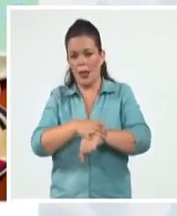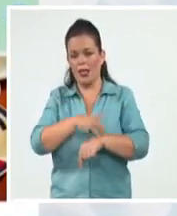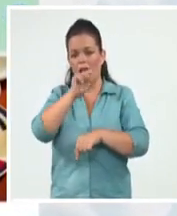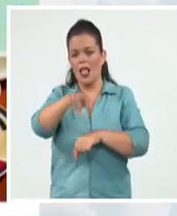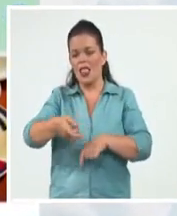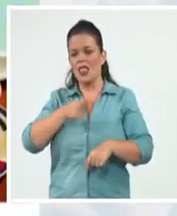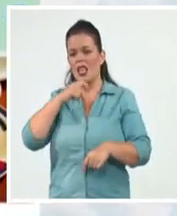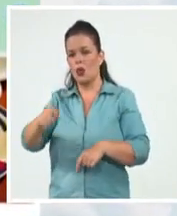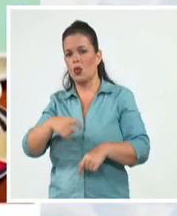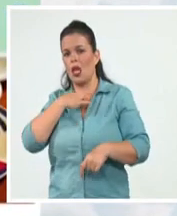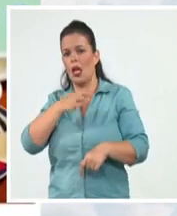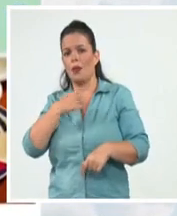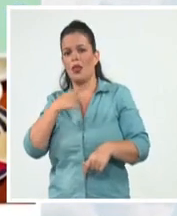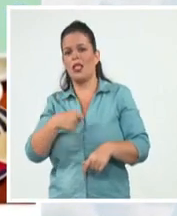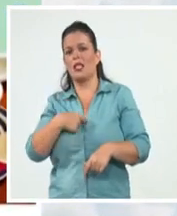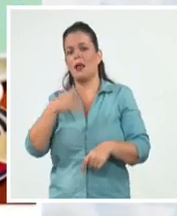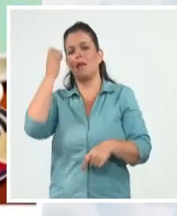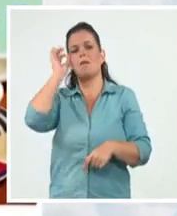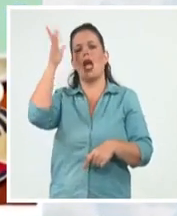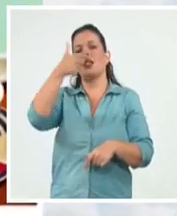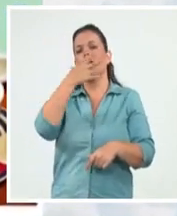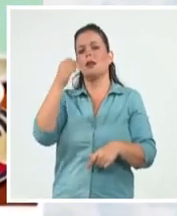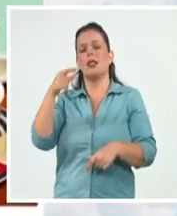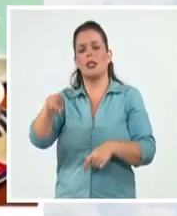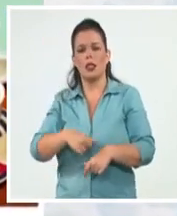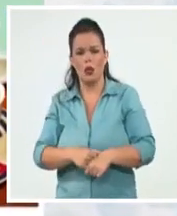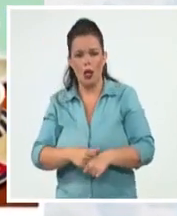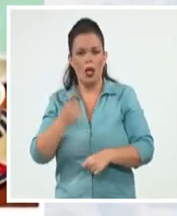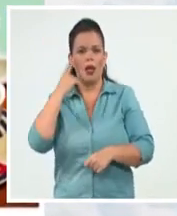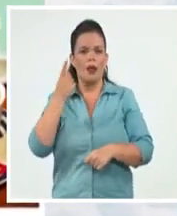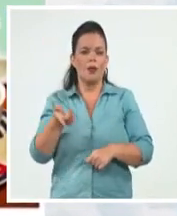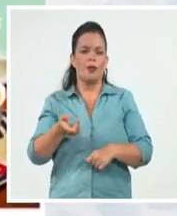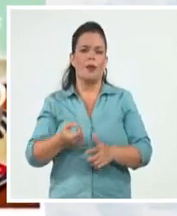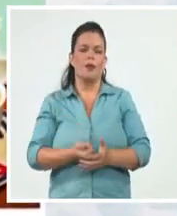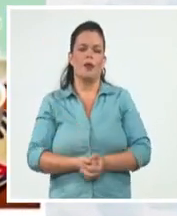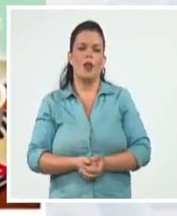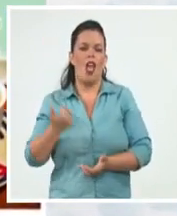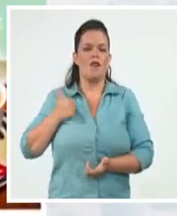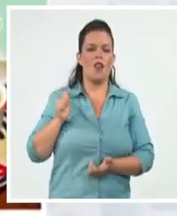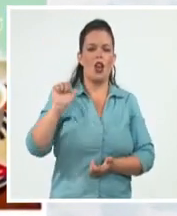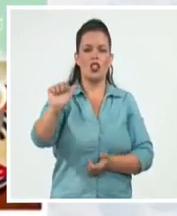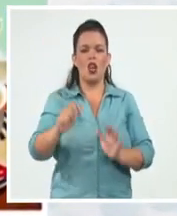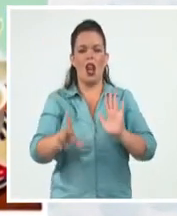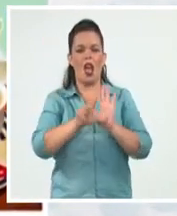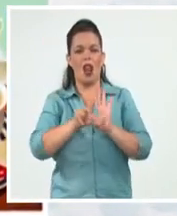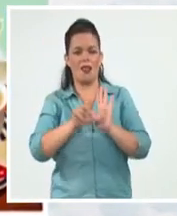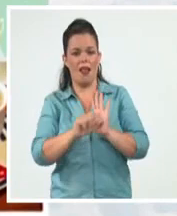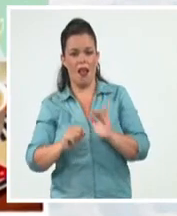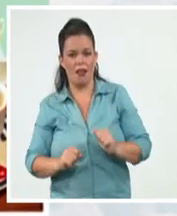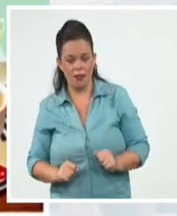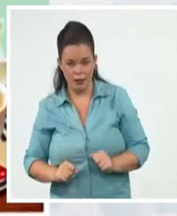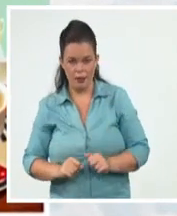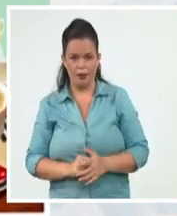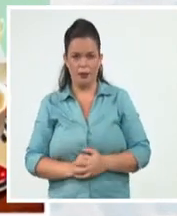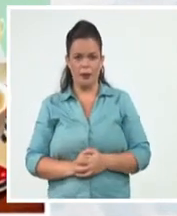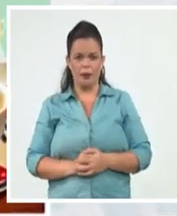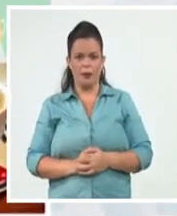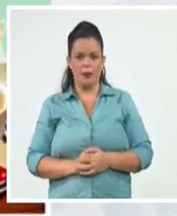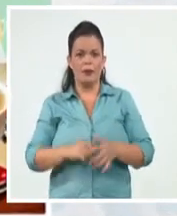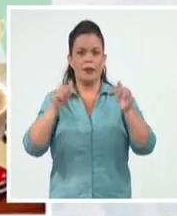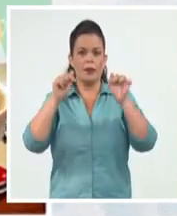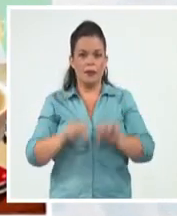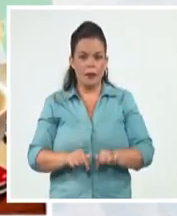entrevistar familiares, enfocarse en violaciones de la legalidad. Claro, violaciones que siempre estarían de parte del régimen, nunca por